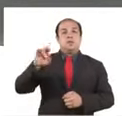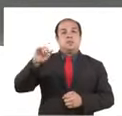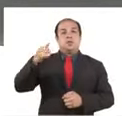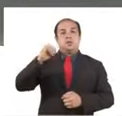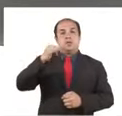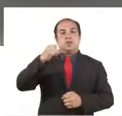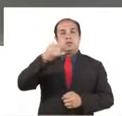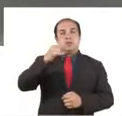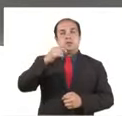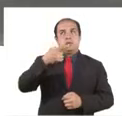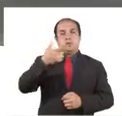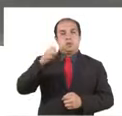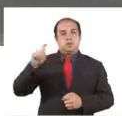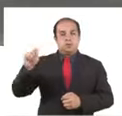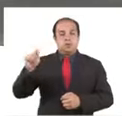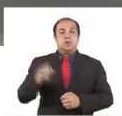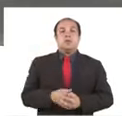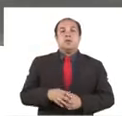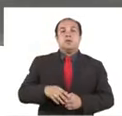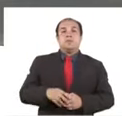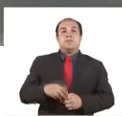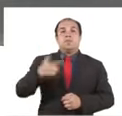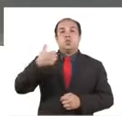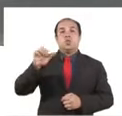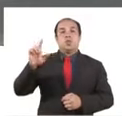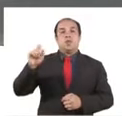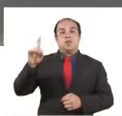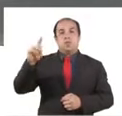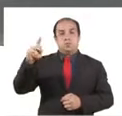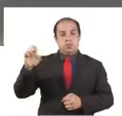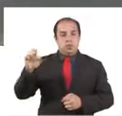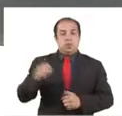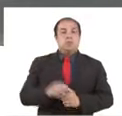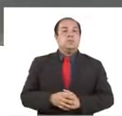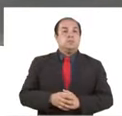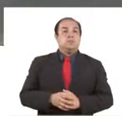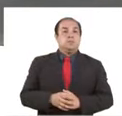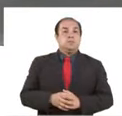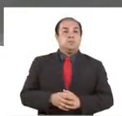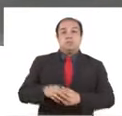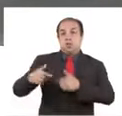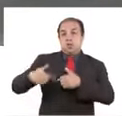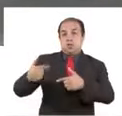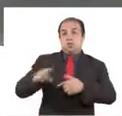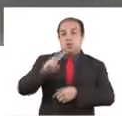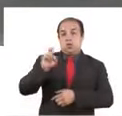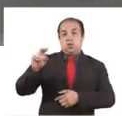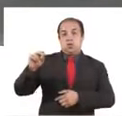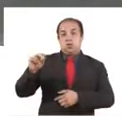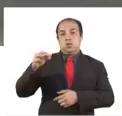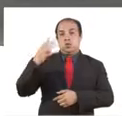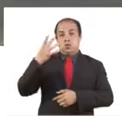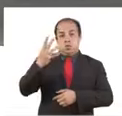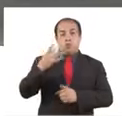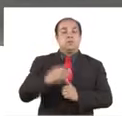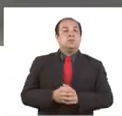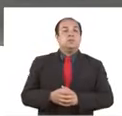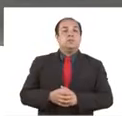Scarlett, Parra Ponce, Guadalupe Araceli, y de la generación